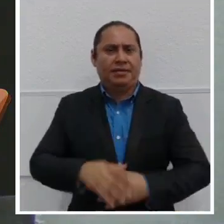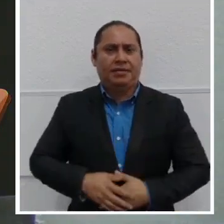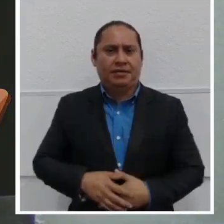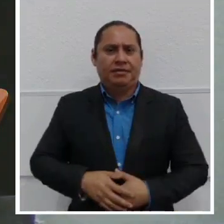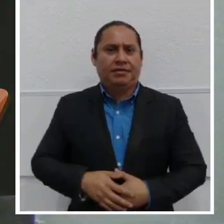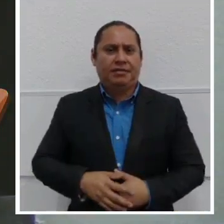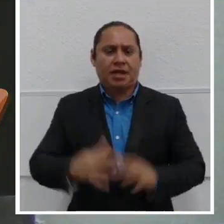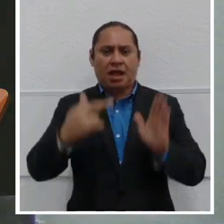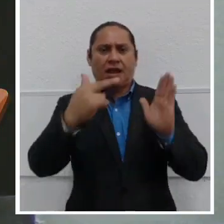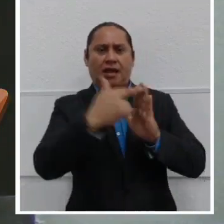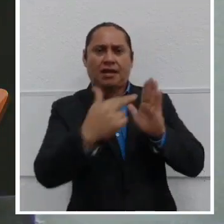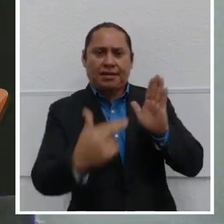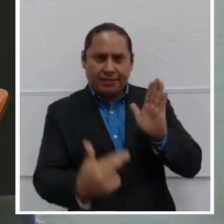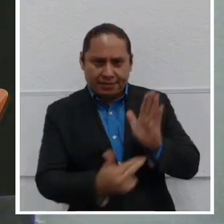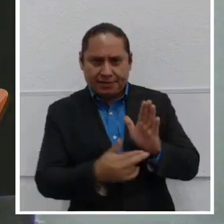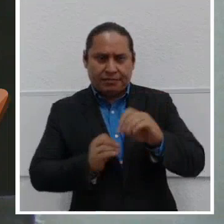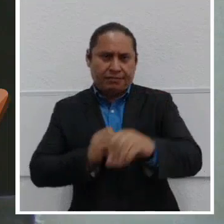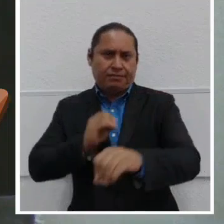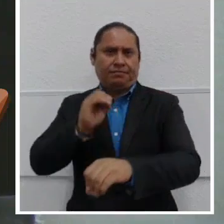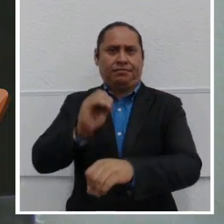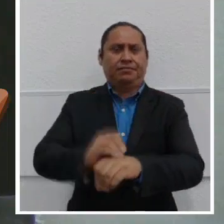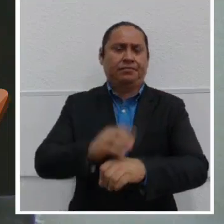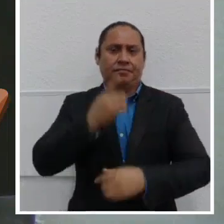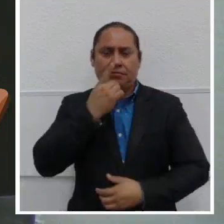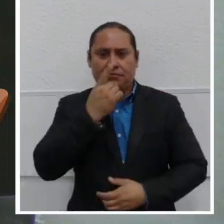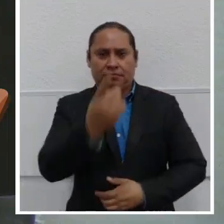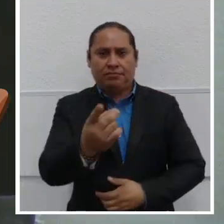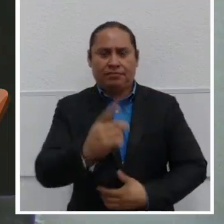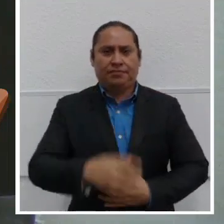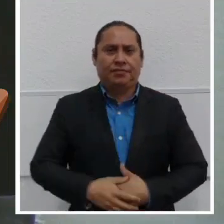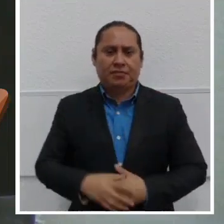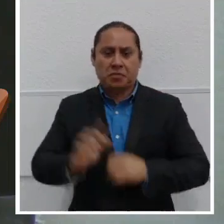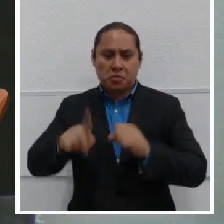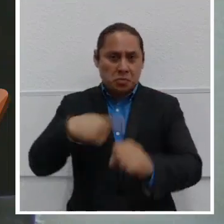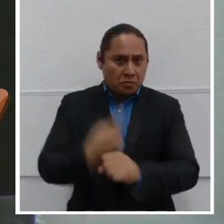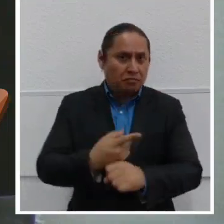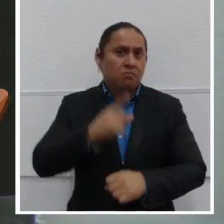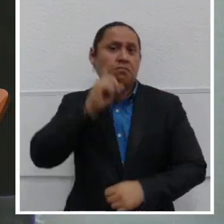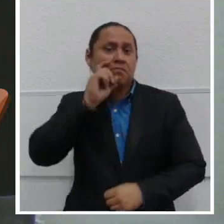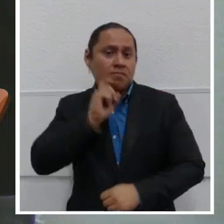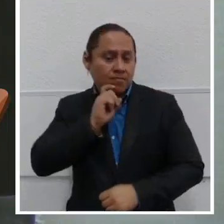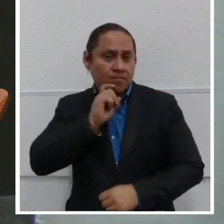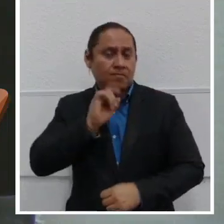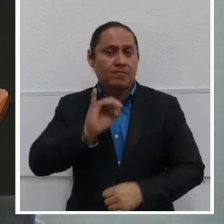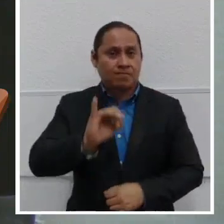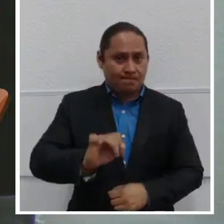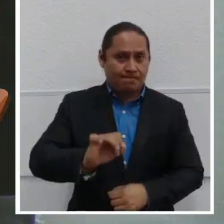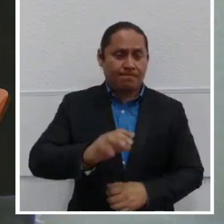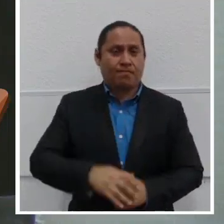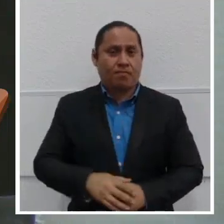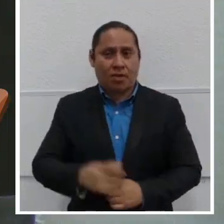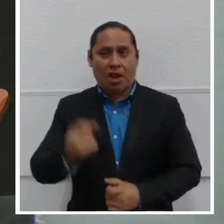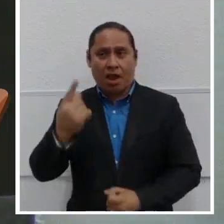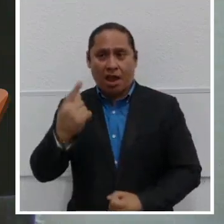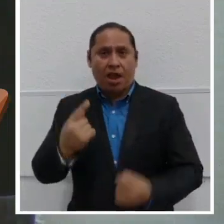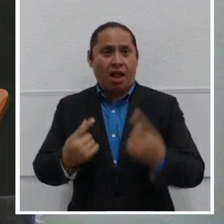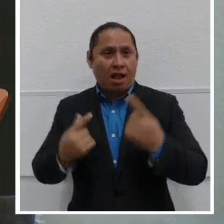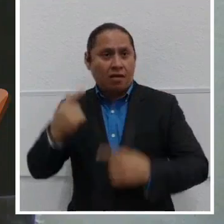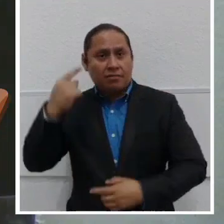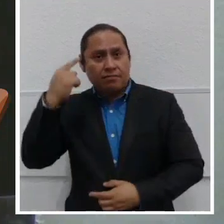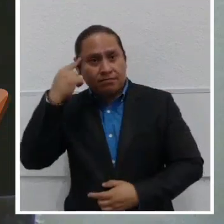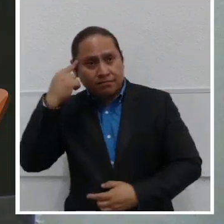cierta reglamentación donde diga que fue violada y que alguna de sus facultades